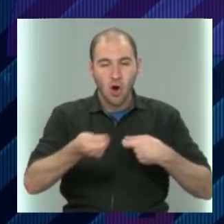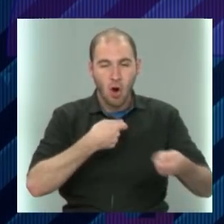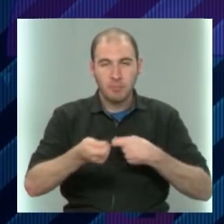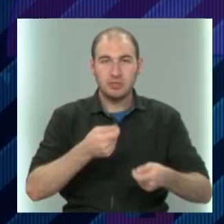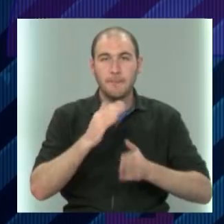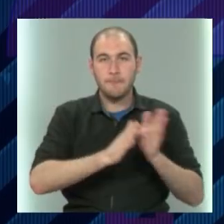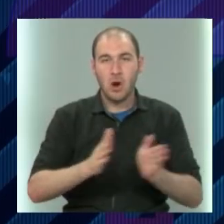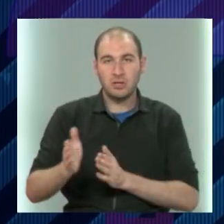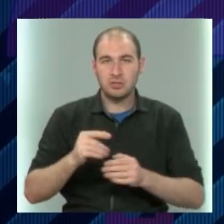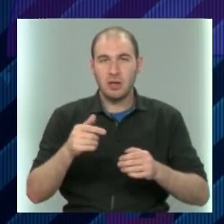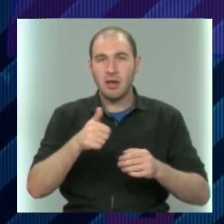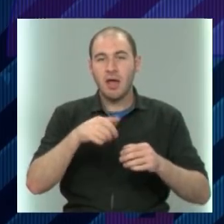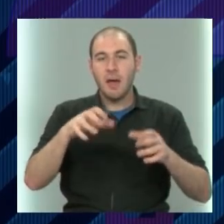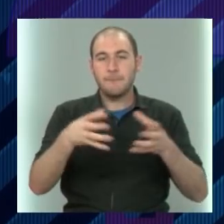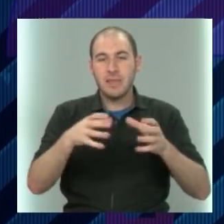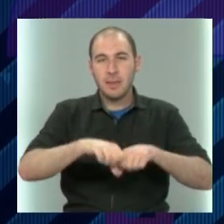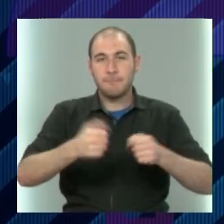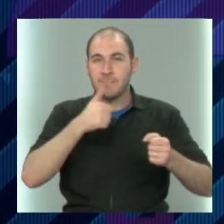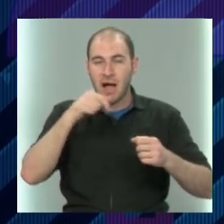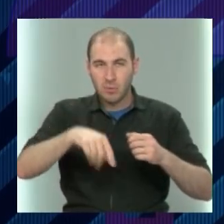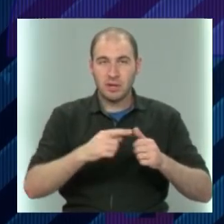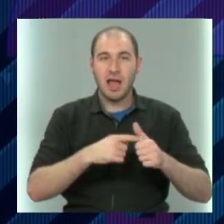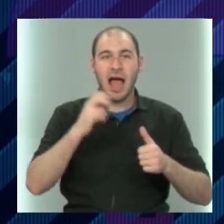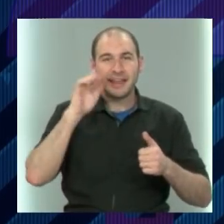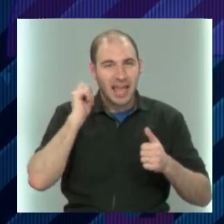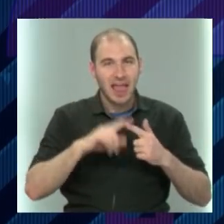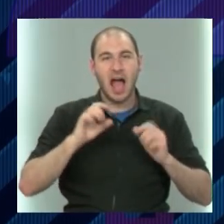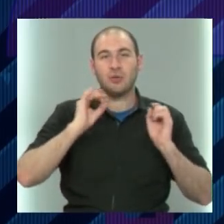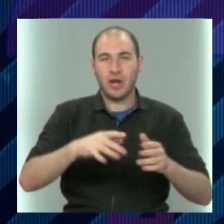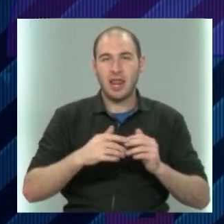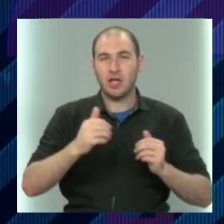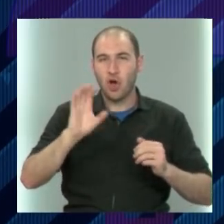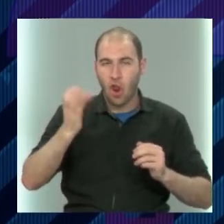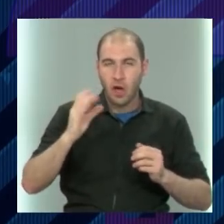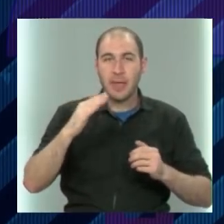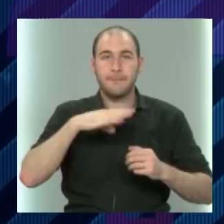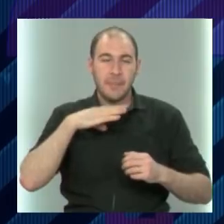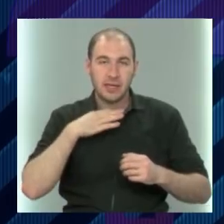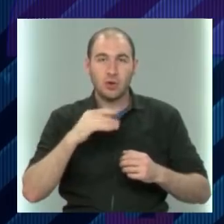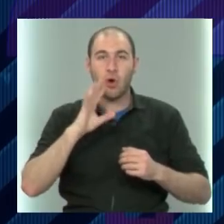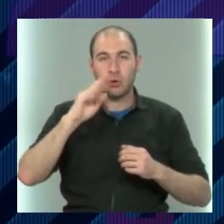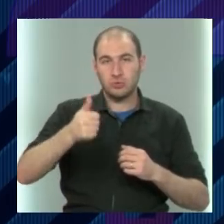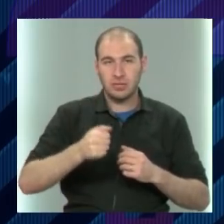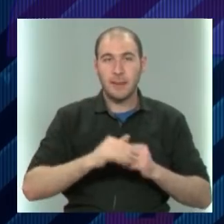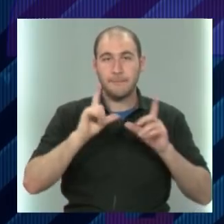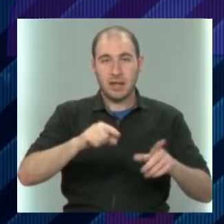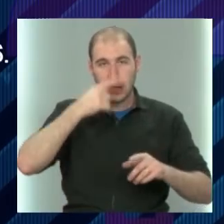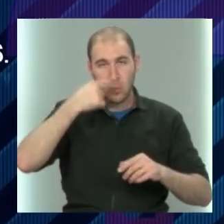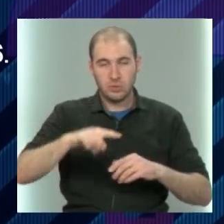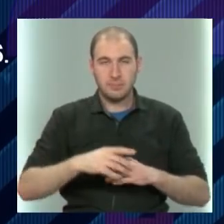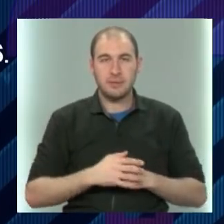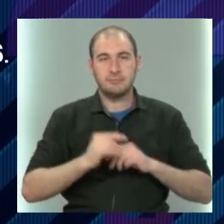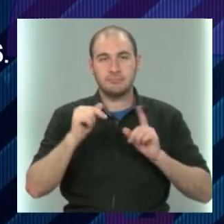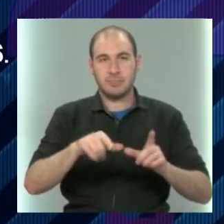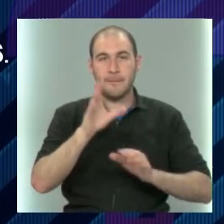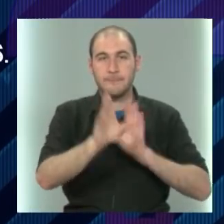con el proceso de fractura hidráulica se encuentran Argelia, Australia, Colombia, México y Rusia. Y en la última placa vamos a